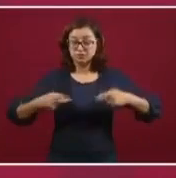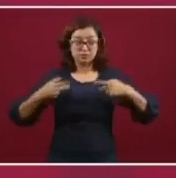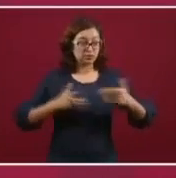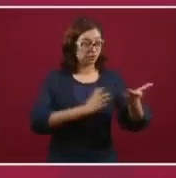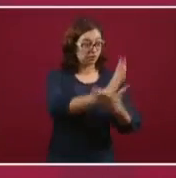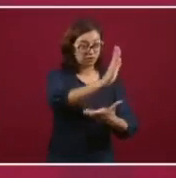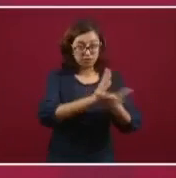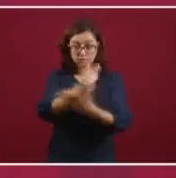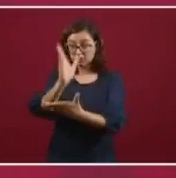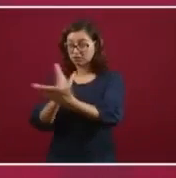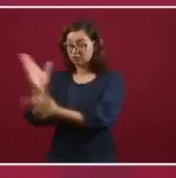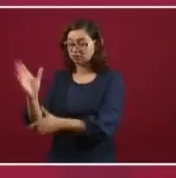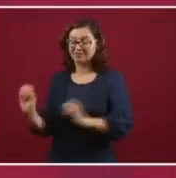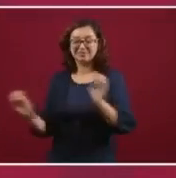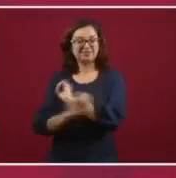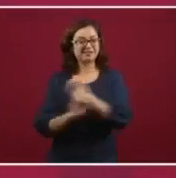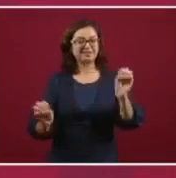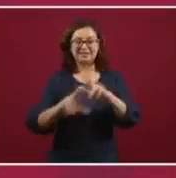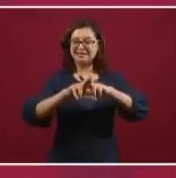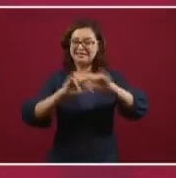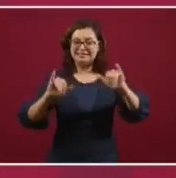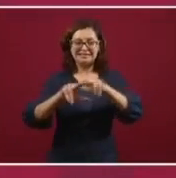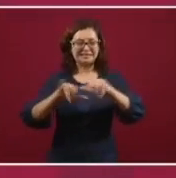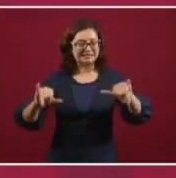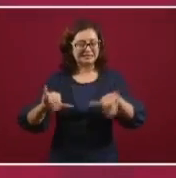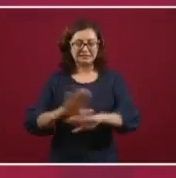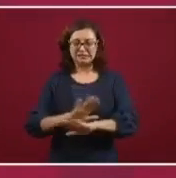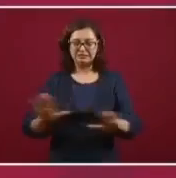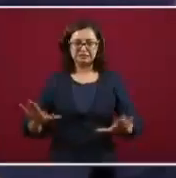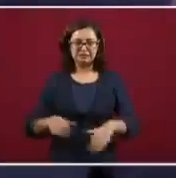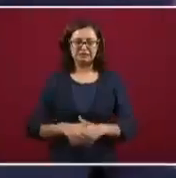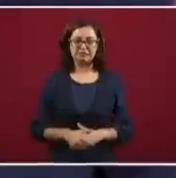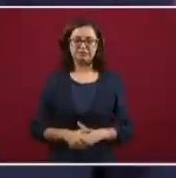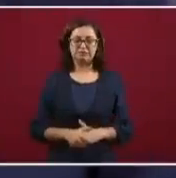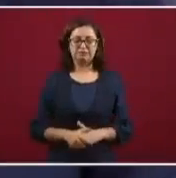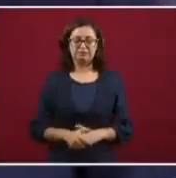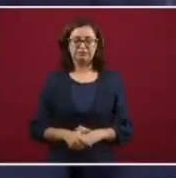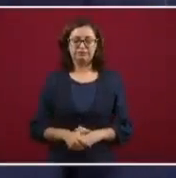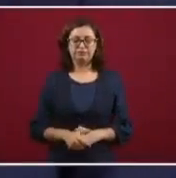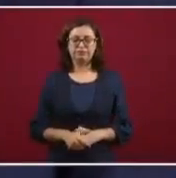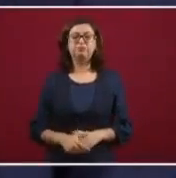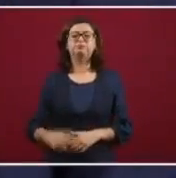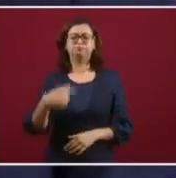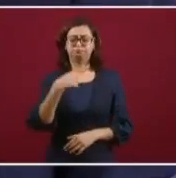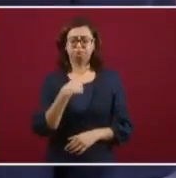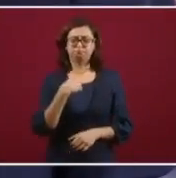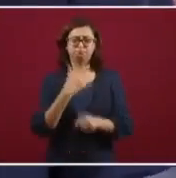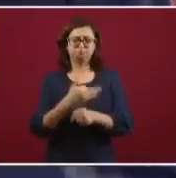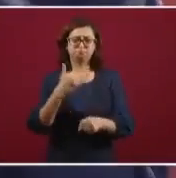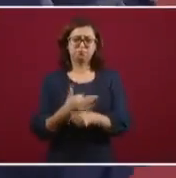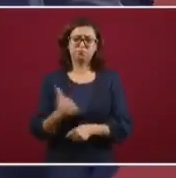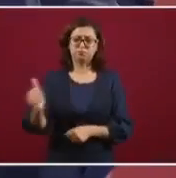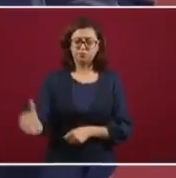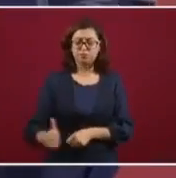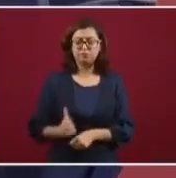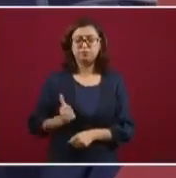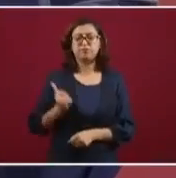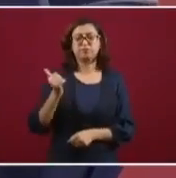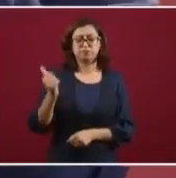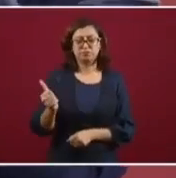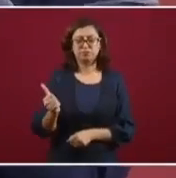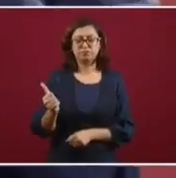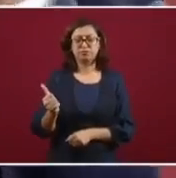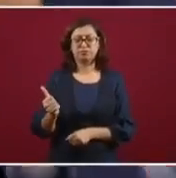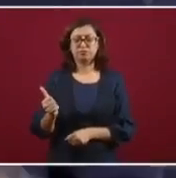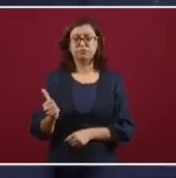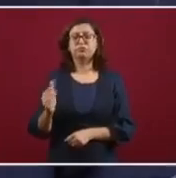meterse en nada, y yo aprovecho, aunque voy